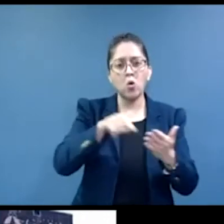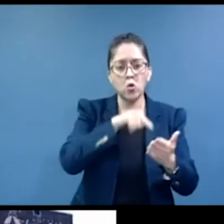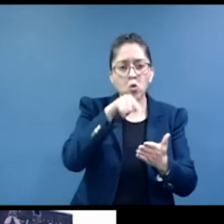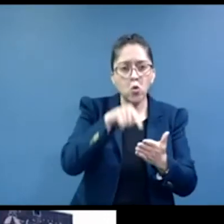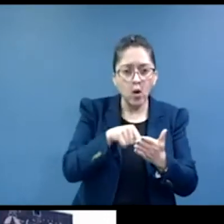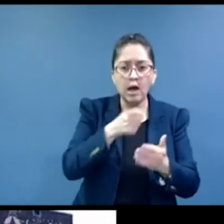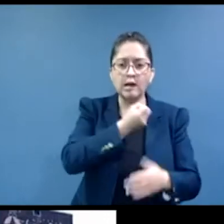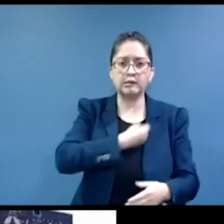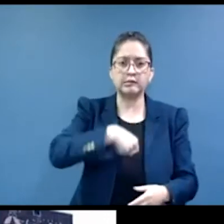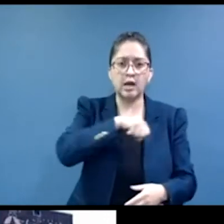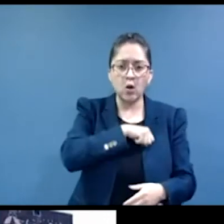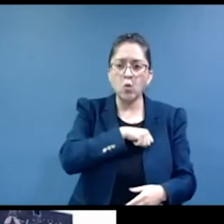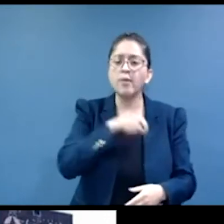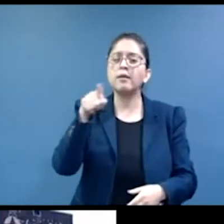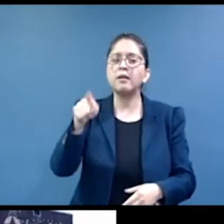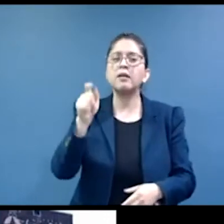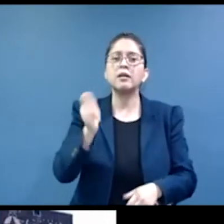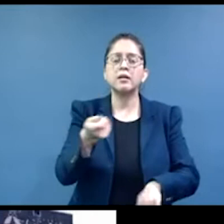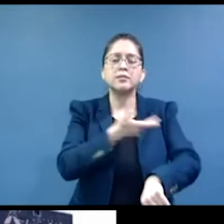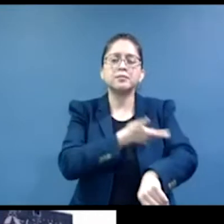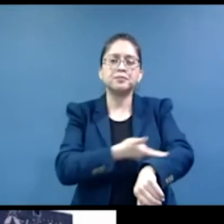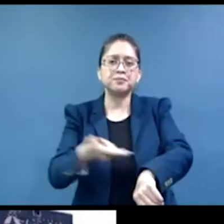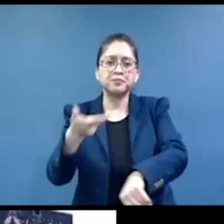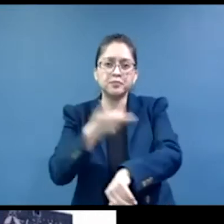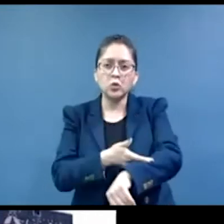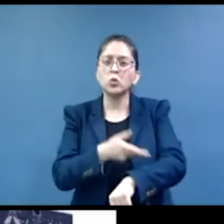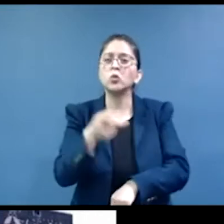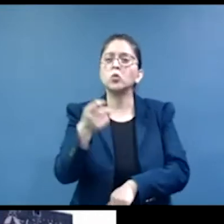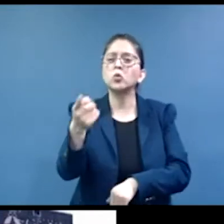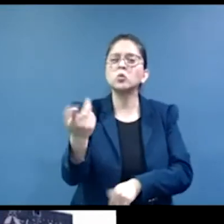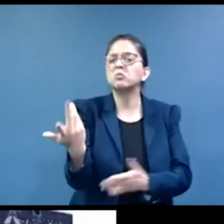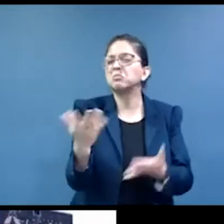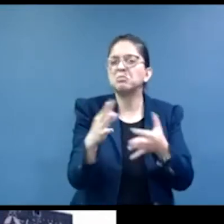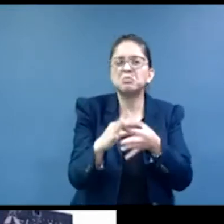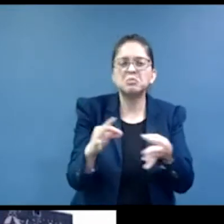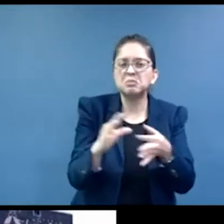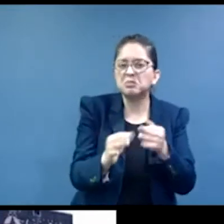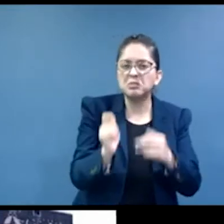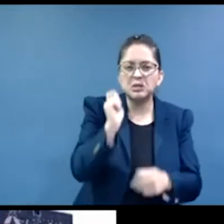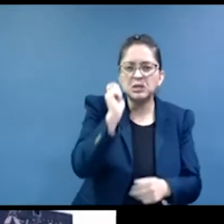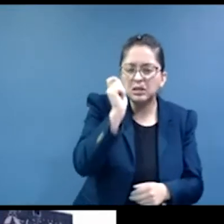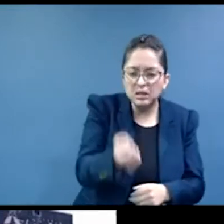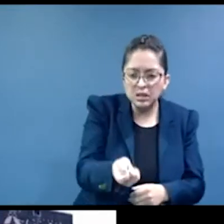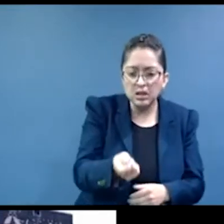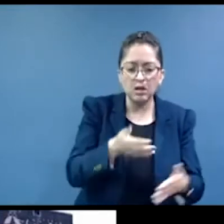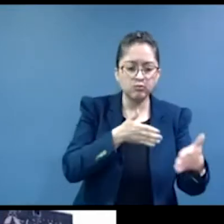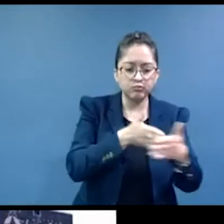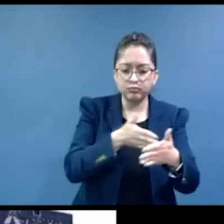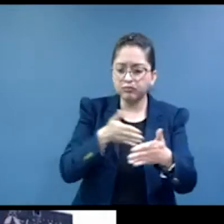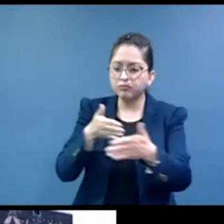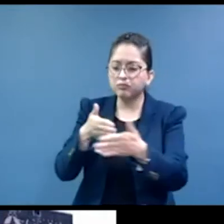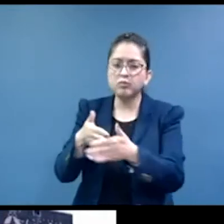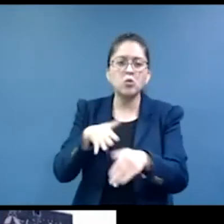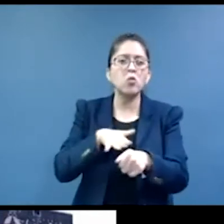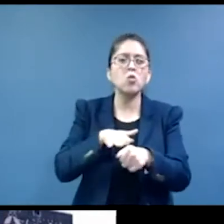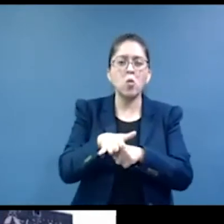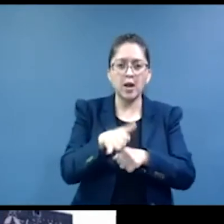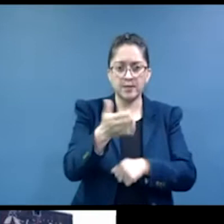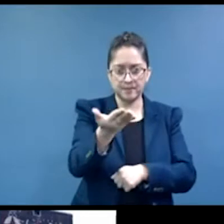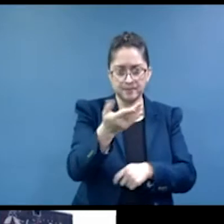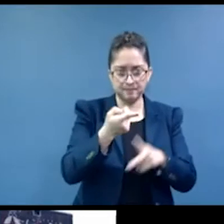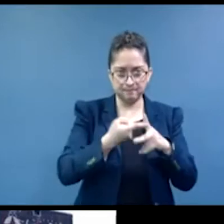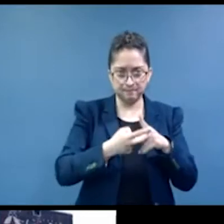estos procedimientos, ¿no? ¿Qué nos puedes contar un poco de esto? ¿Cuáles han sido algunos de los obstáculos? ¿Tú qué ves?